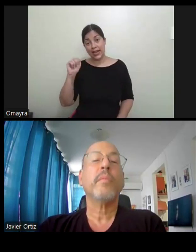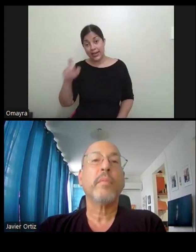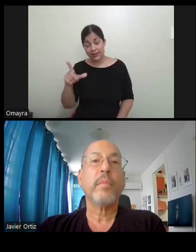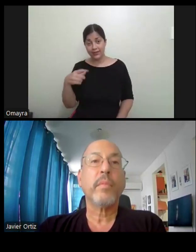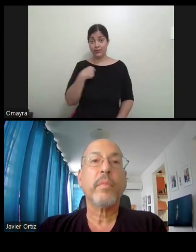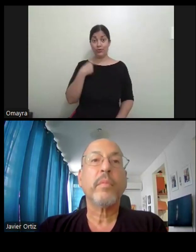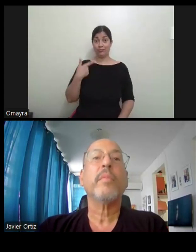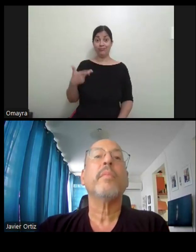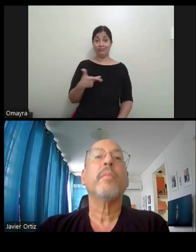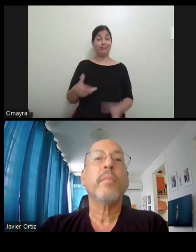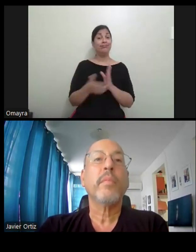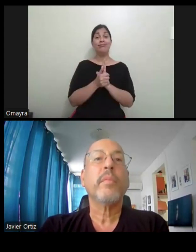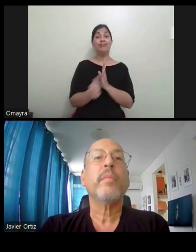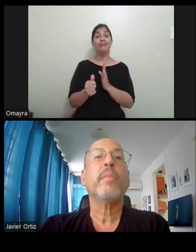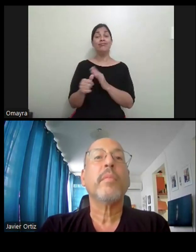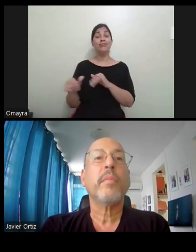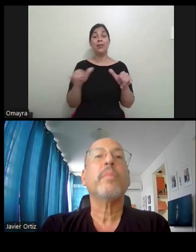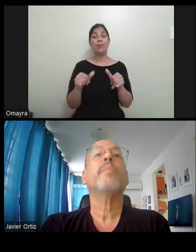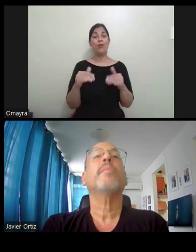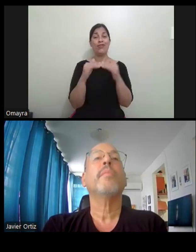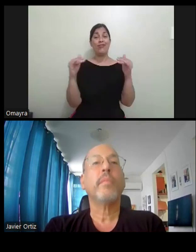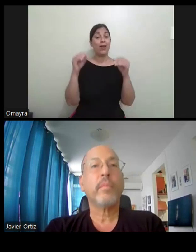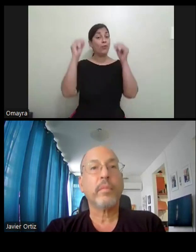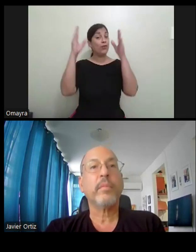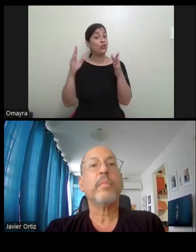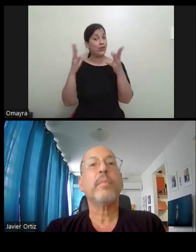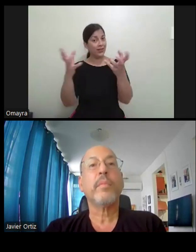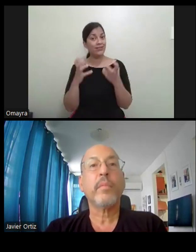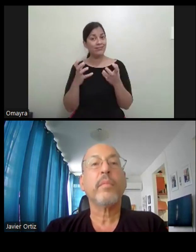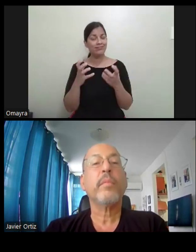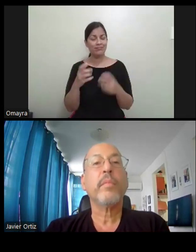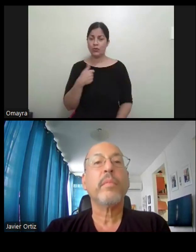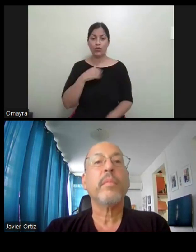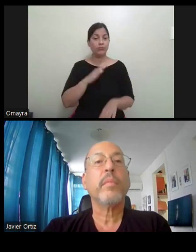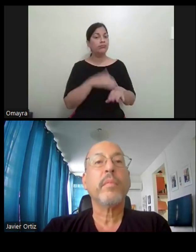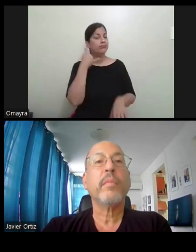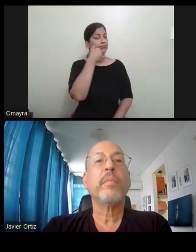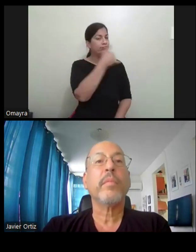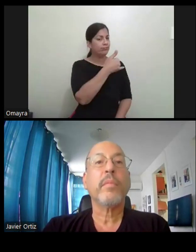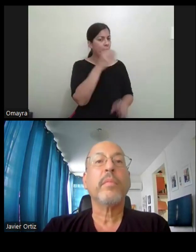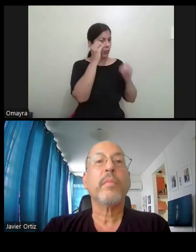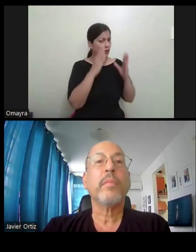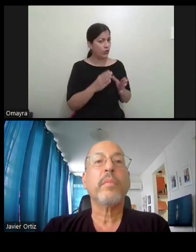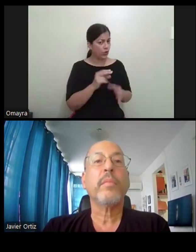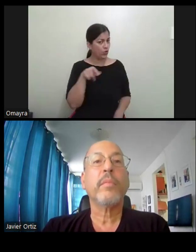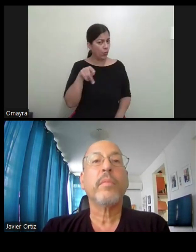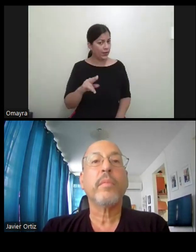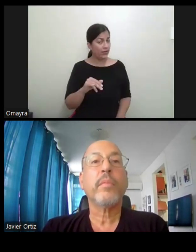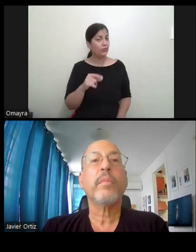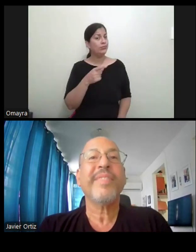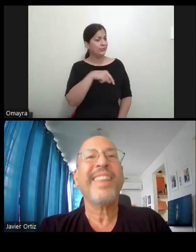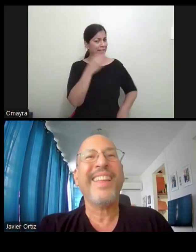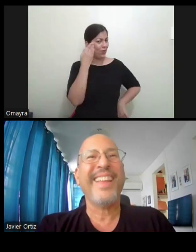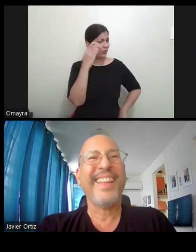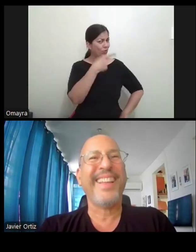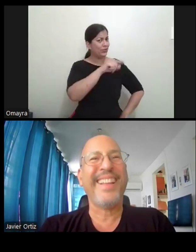profesores doctorales lo querían. ¿Viste? Yo llamé a mis profesores en la UPI y le dije, ustedes no saben lo adelante que ustedes están, o sea, ustedes